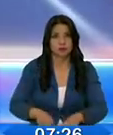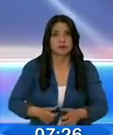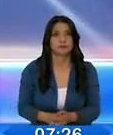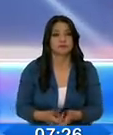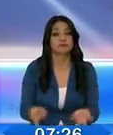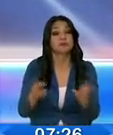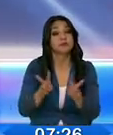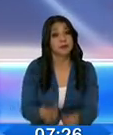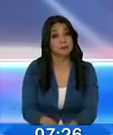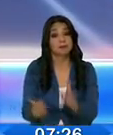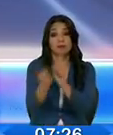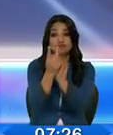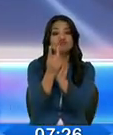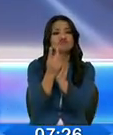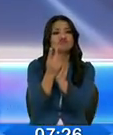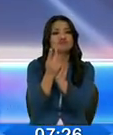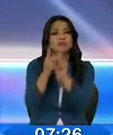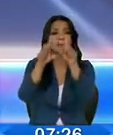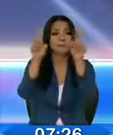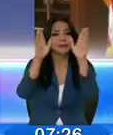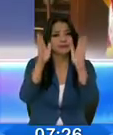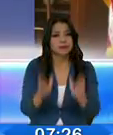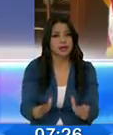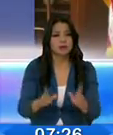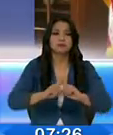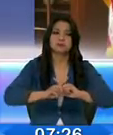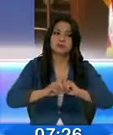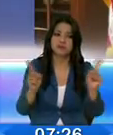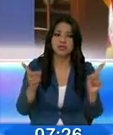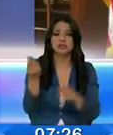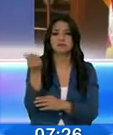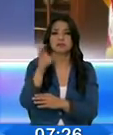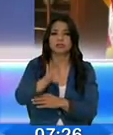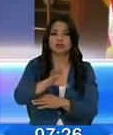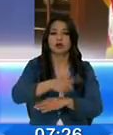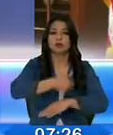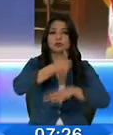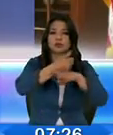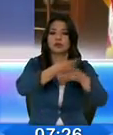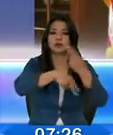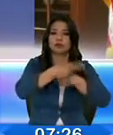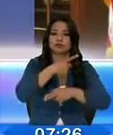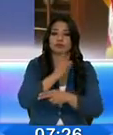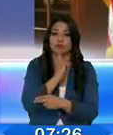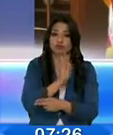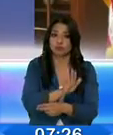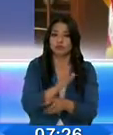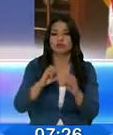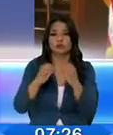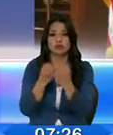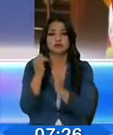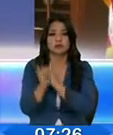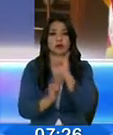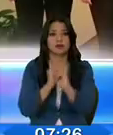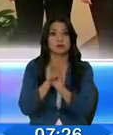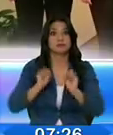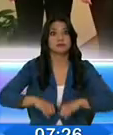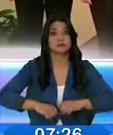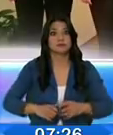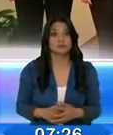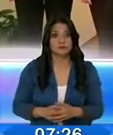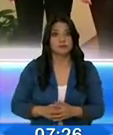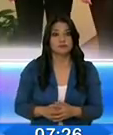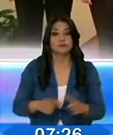también mantendrá encuentros con empresarios e inversionistas de la Cámara de Comercio de Estados Unidos y organismos internacionales